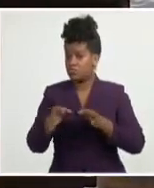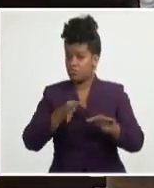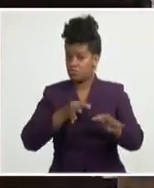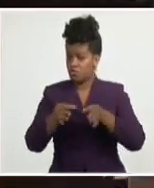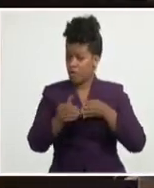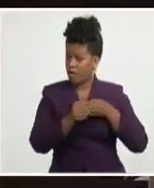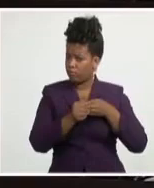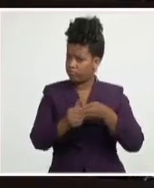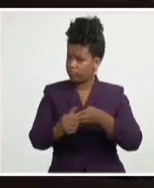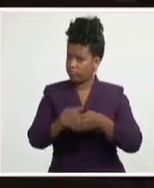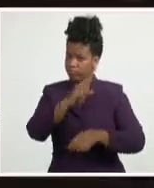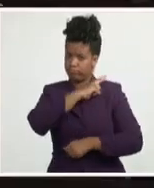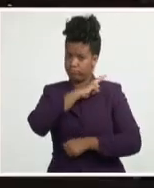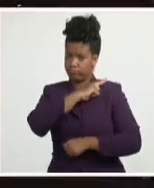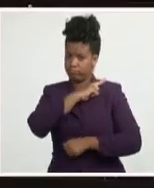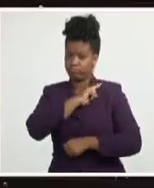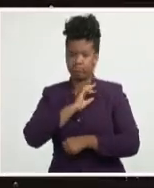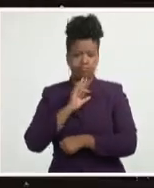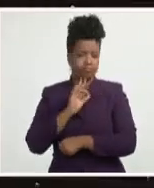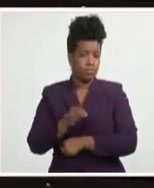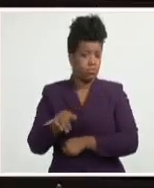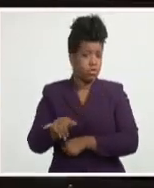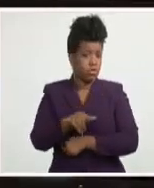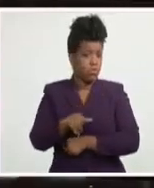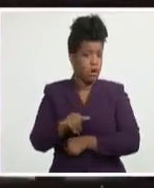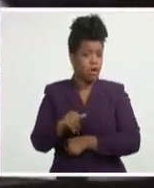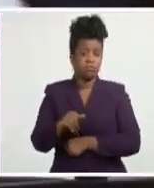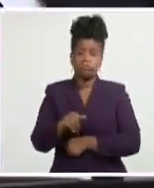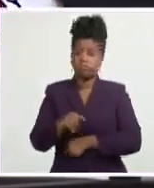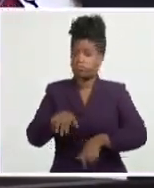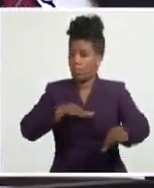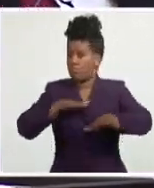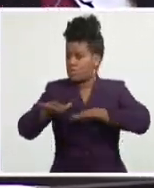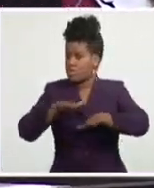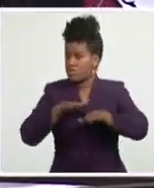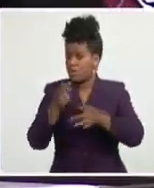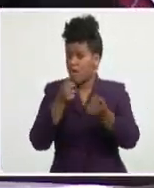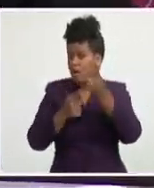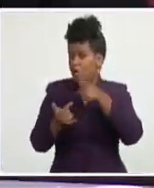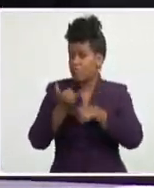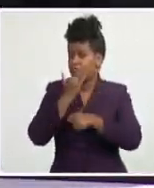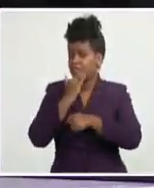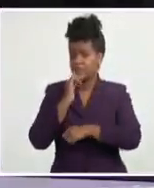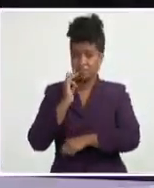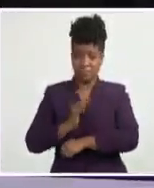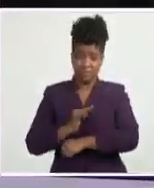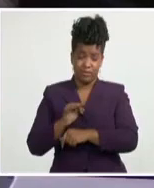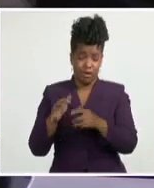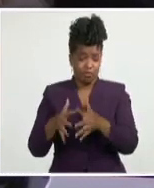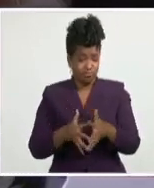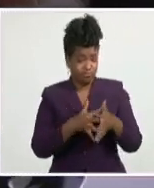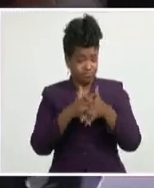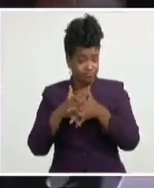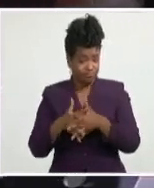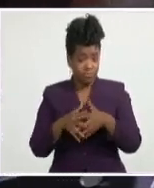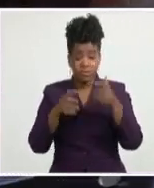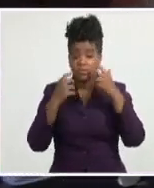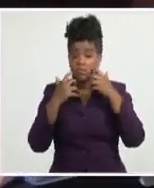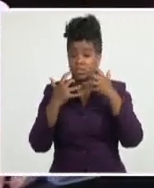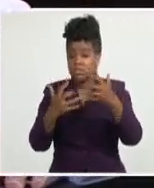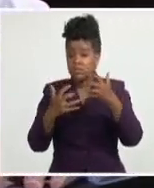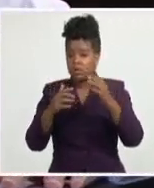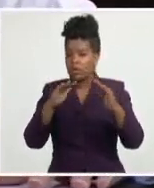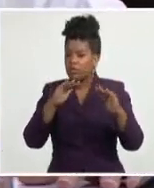y poder de convocatoria, así como la movilización frente a los ataques del enemigo. Para ello es preciso fomentar